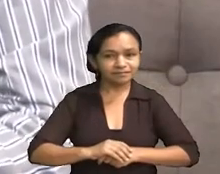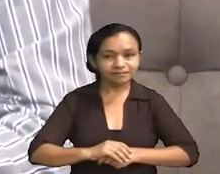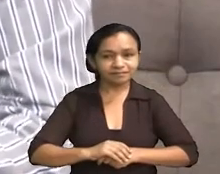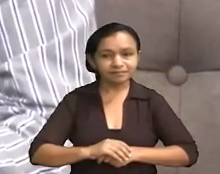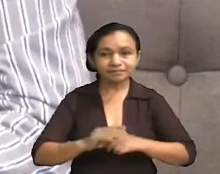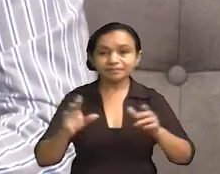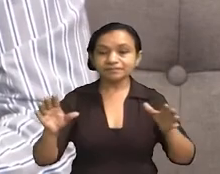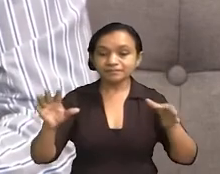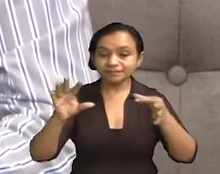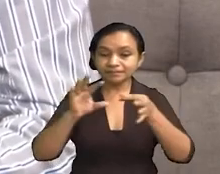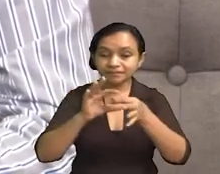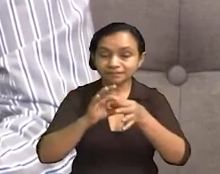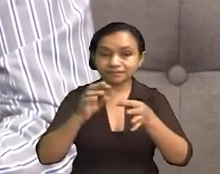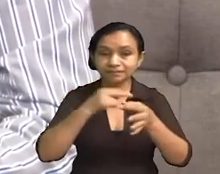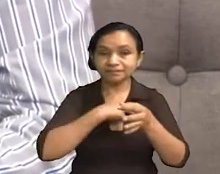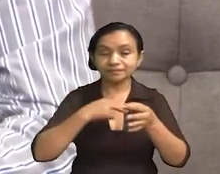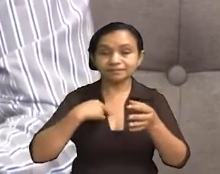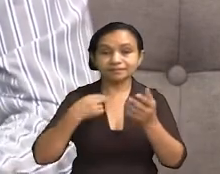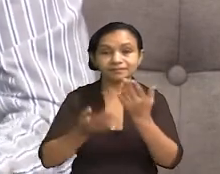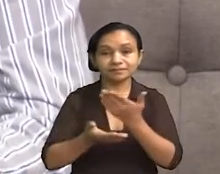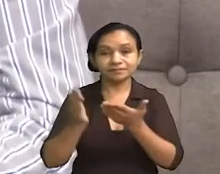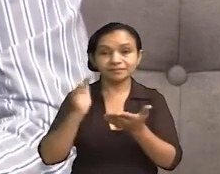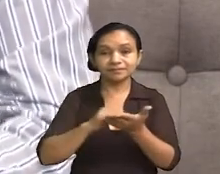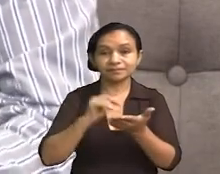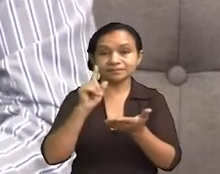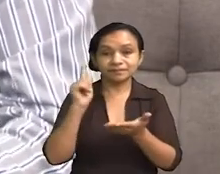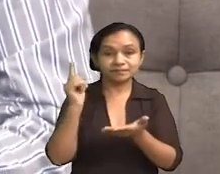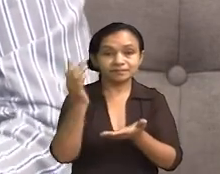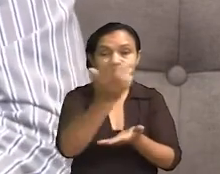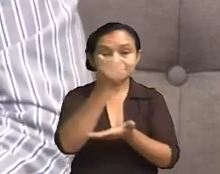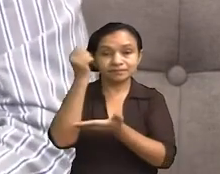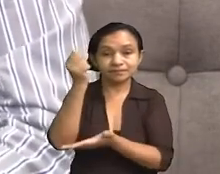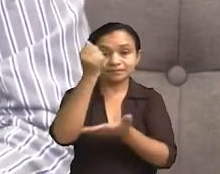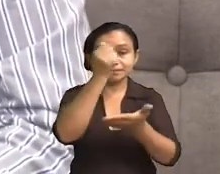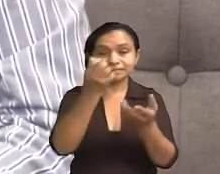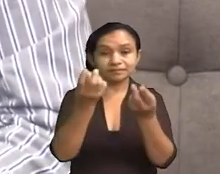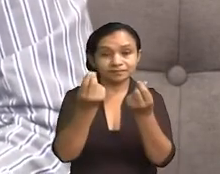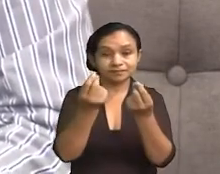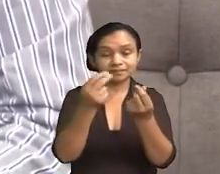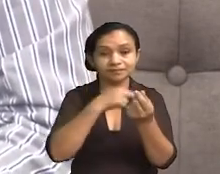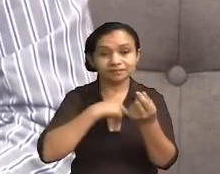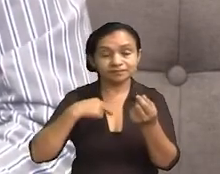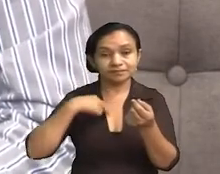parte de esta reactivación es también toda la inversión social que hace el gobierno.